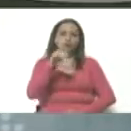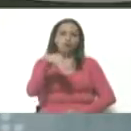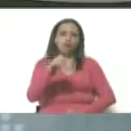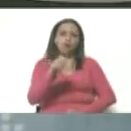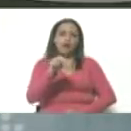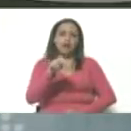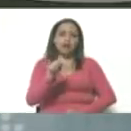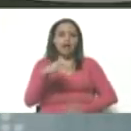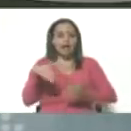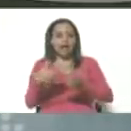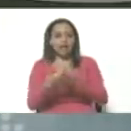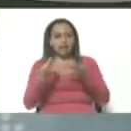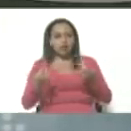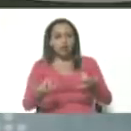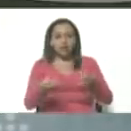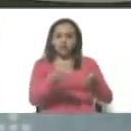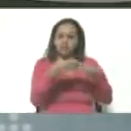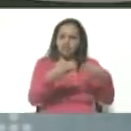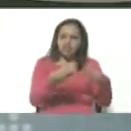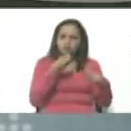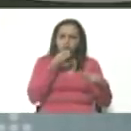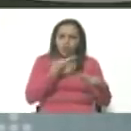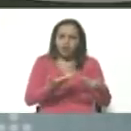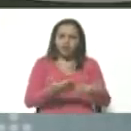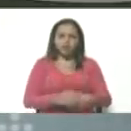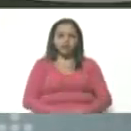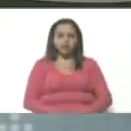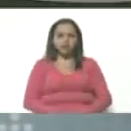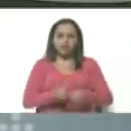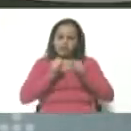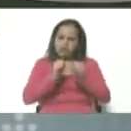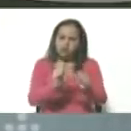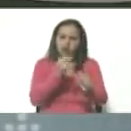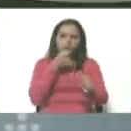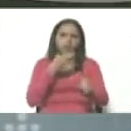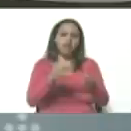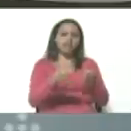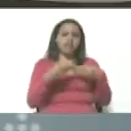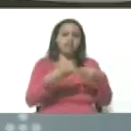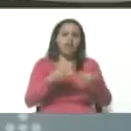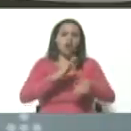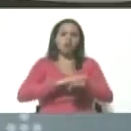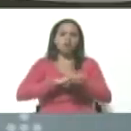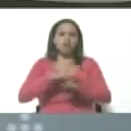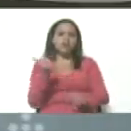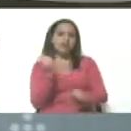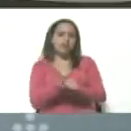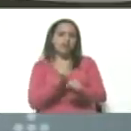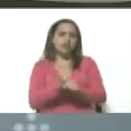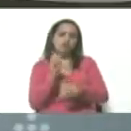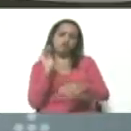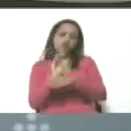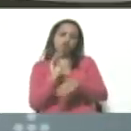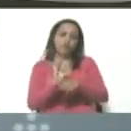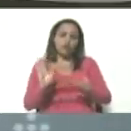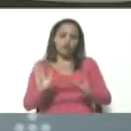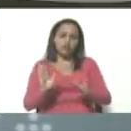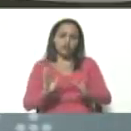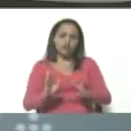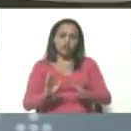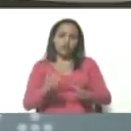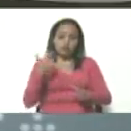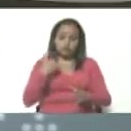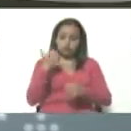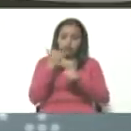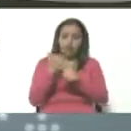ahora la flexibilización ha sido buena y seguirá siendo buena, porque el trabajador se cuida, la